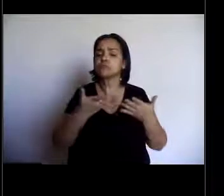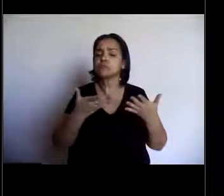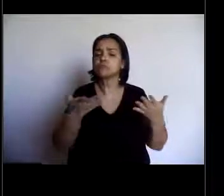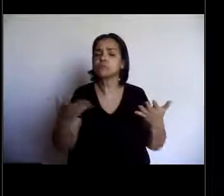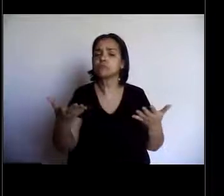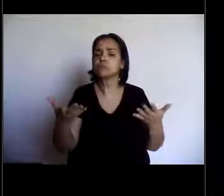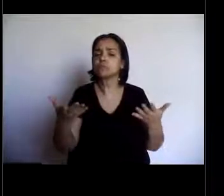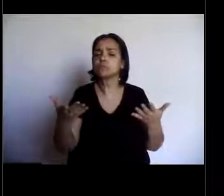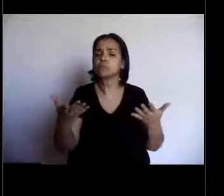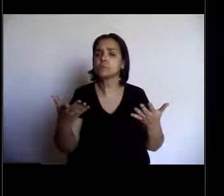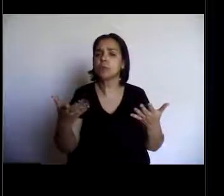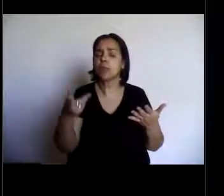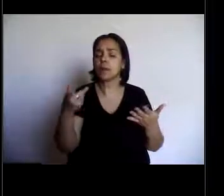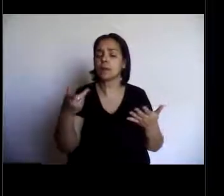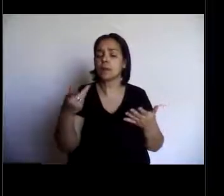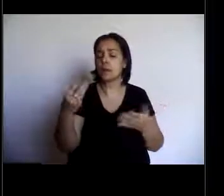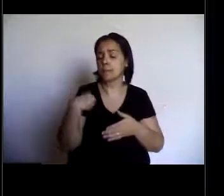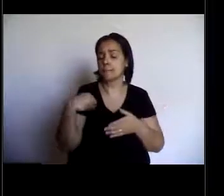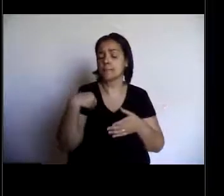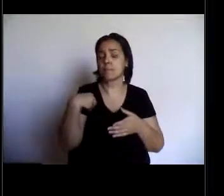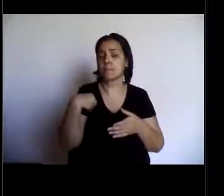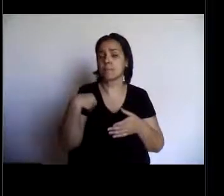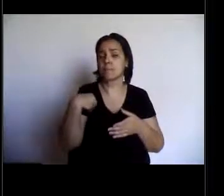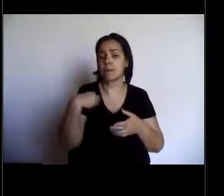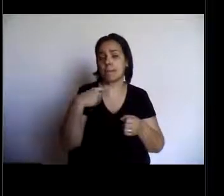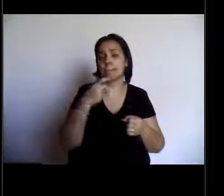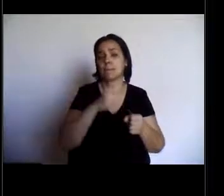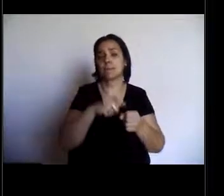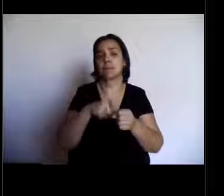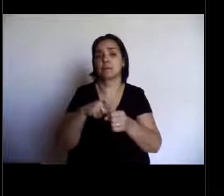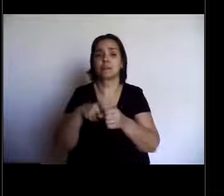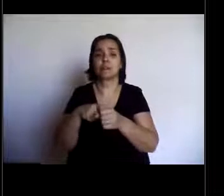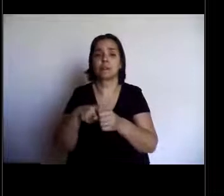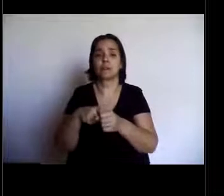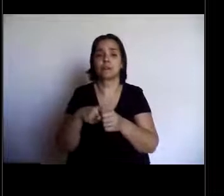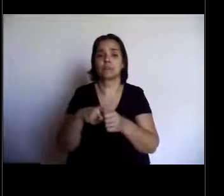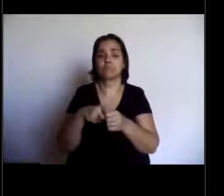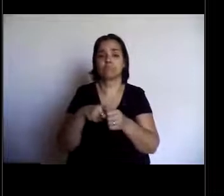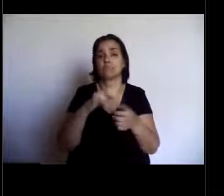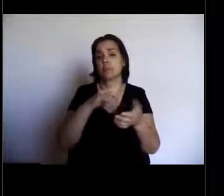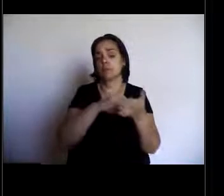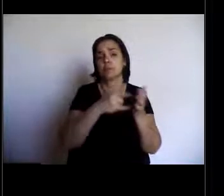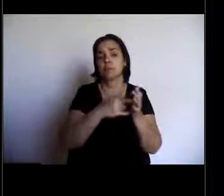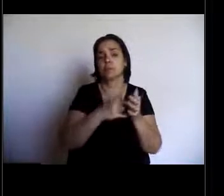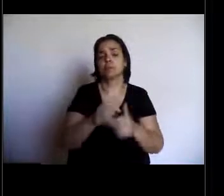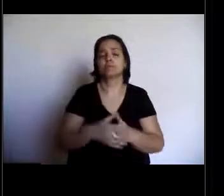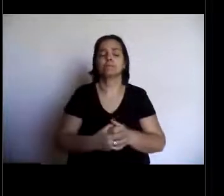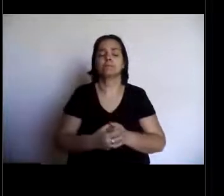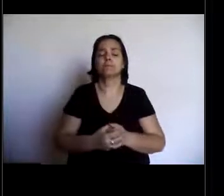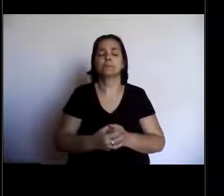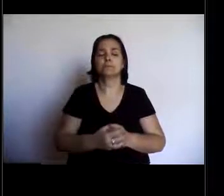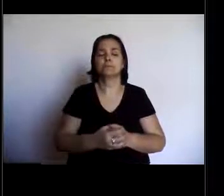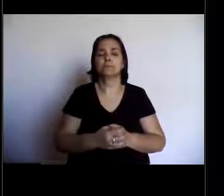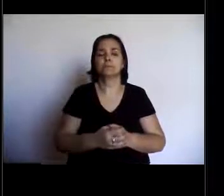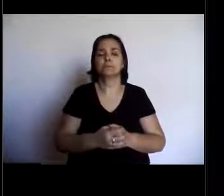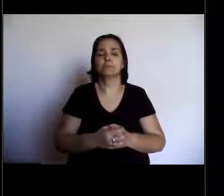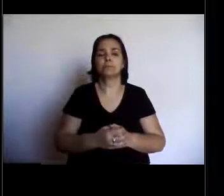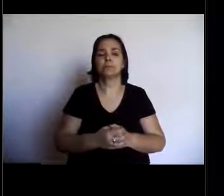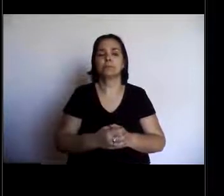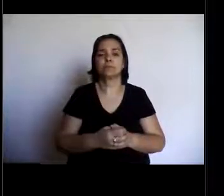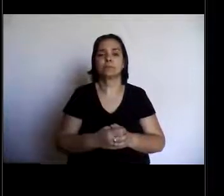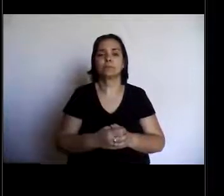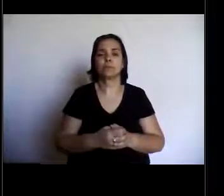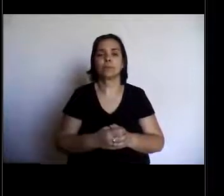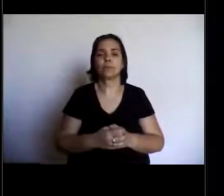de esa participación en los proyectos. No tendría mucho sentido que en esta nueva etapa